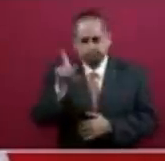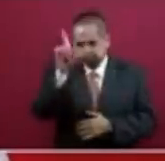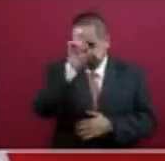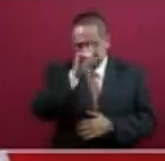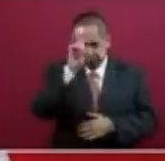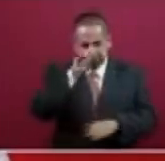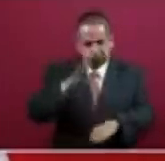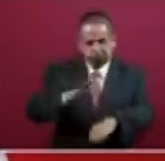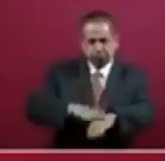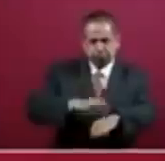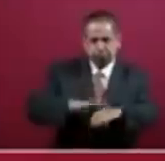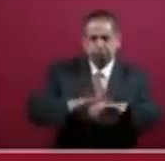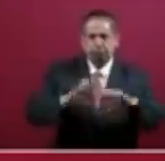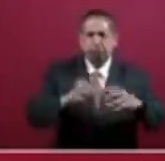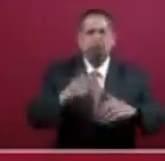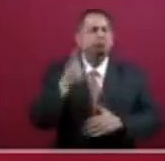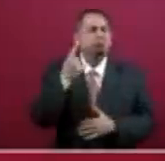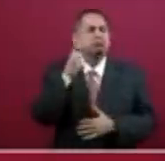para